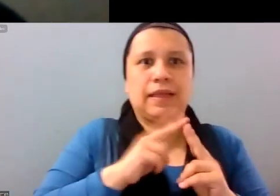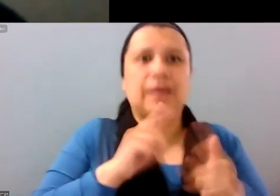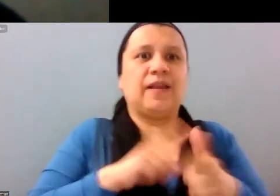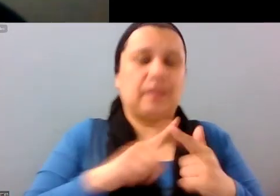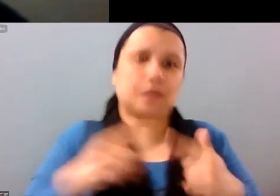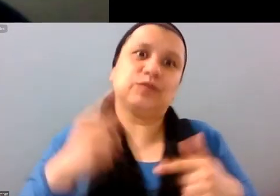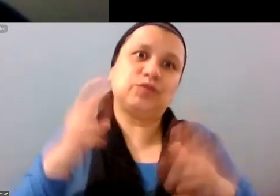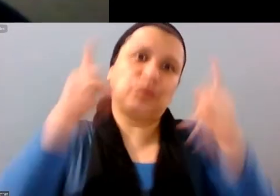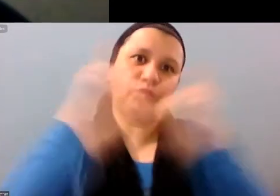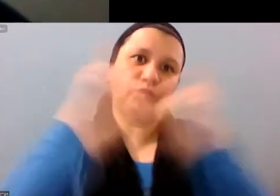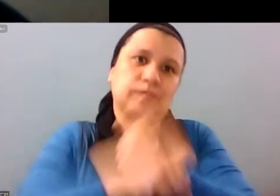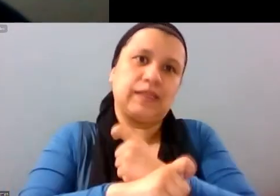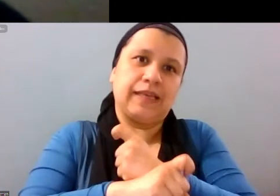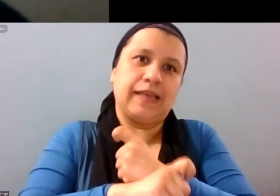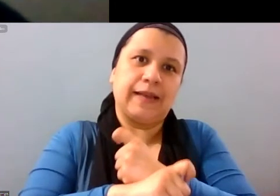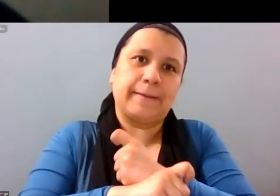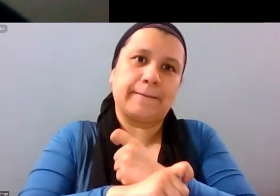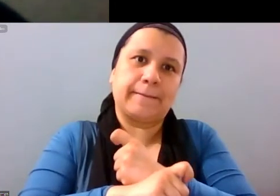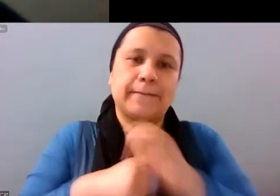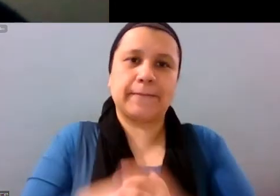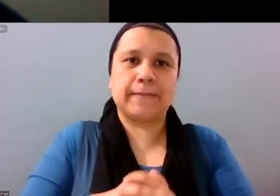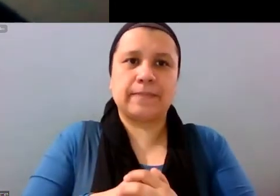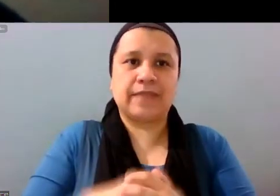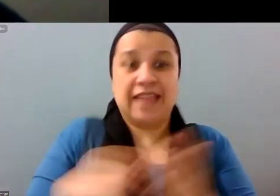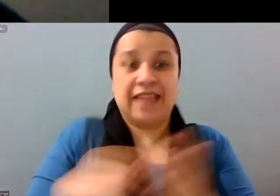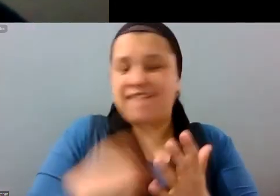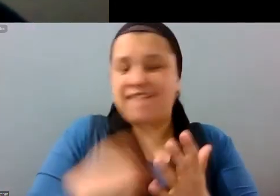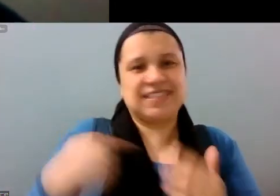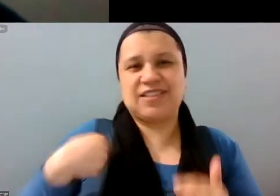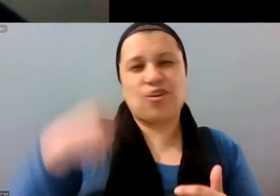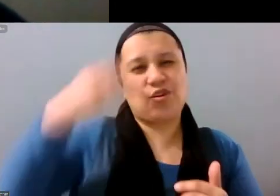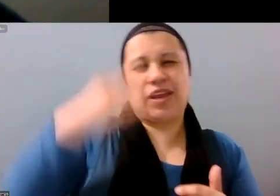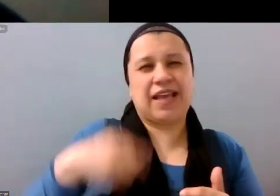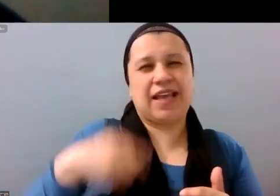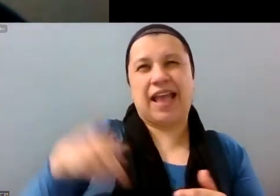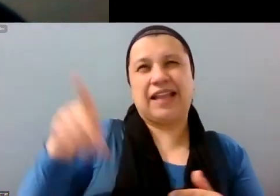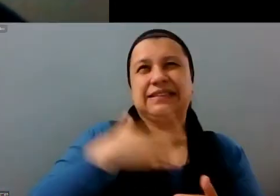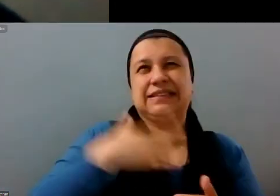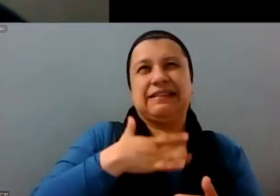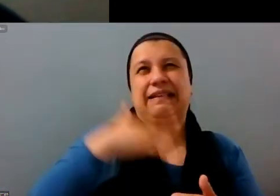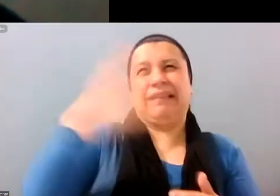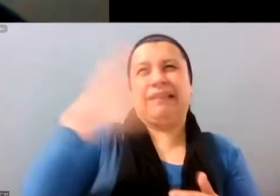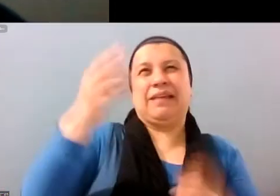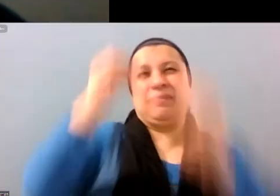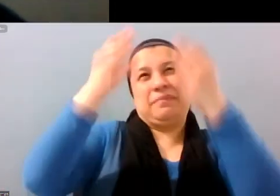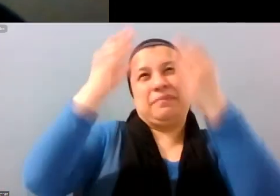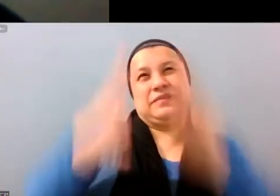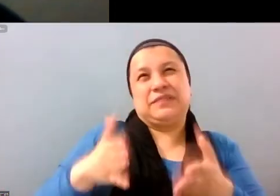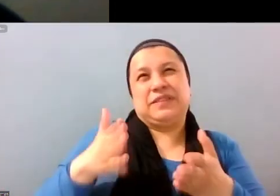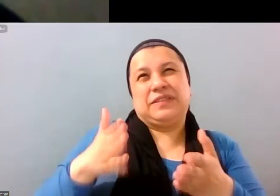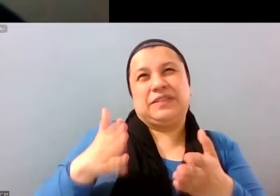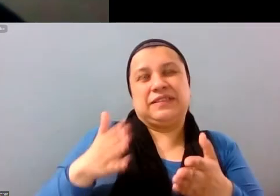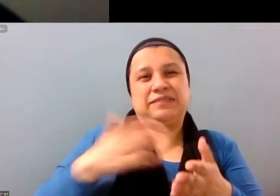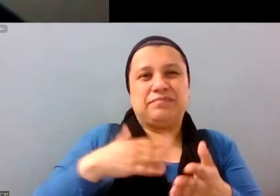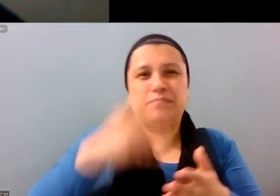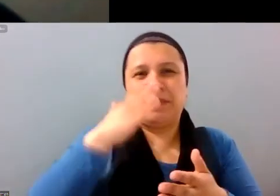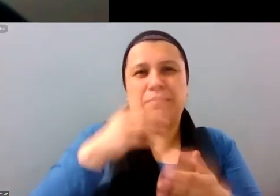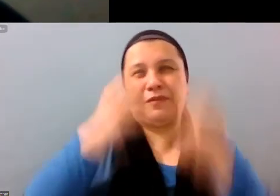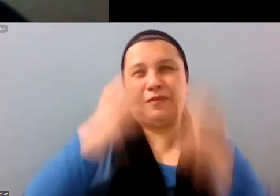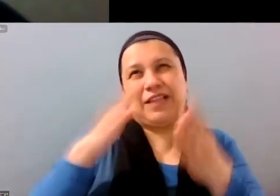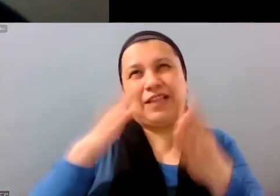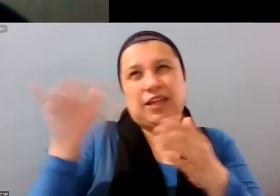a veces no le ven a uno como como docente ni tampoco cuando usted está en el papel de docente no la ven como mamá